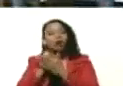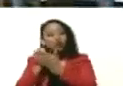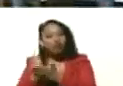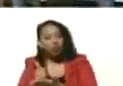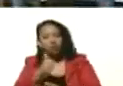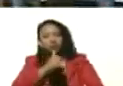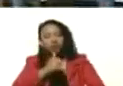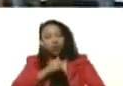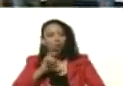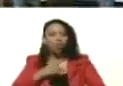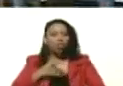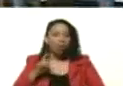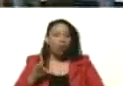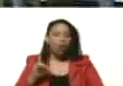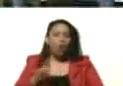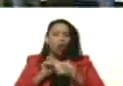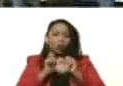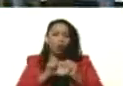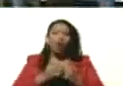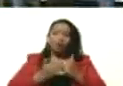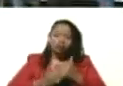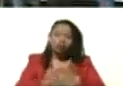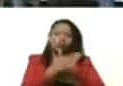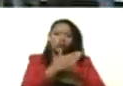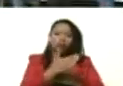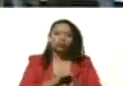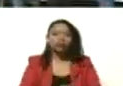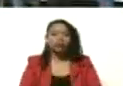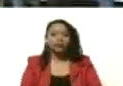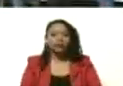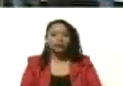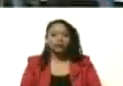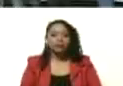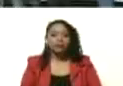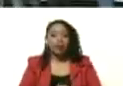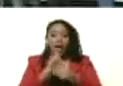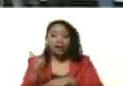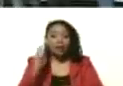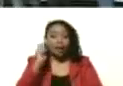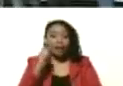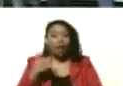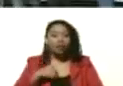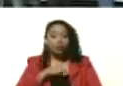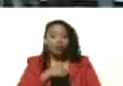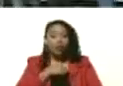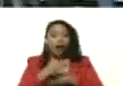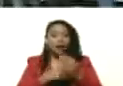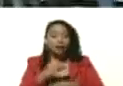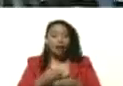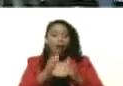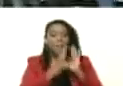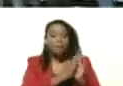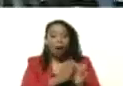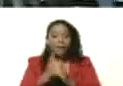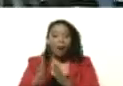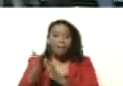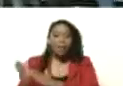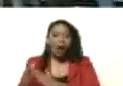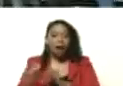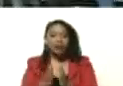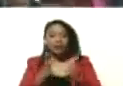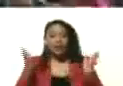dolor, a seguir avanzando y a echar para adelante. Esa es la tarea que nos toca a nosotros, organizar. Organizar un